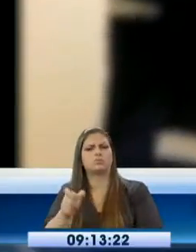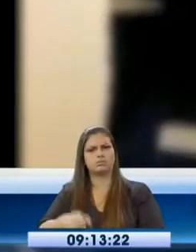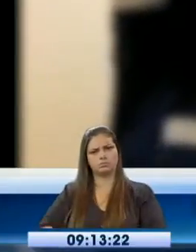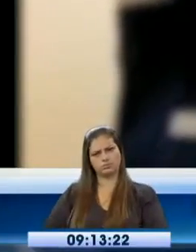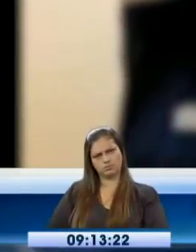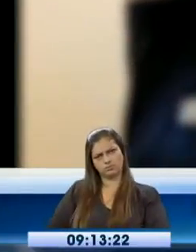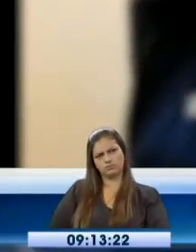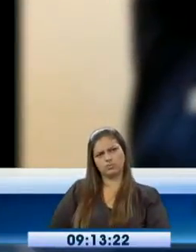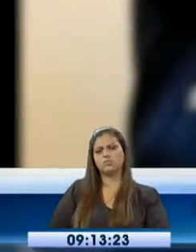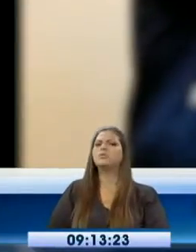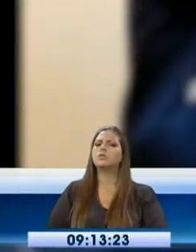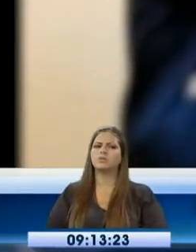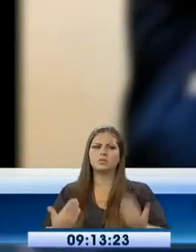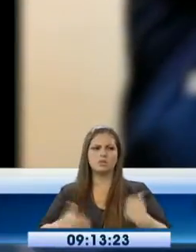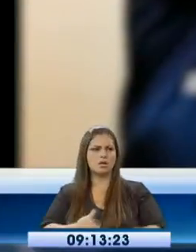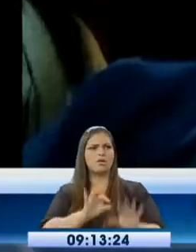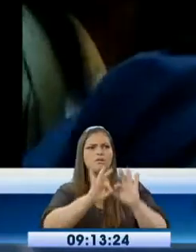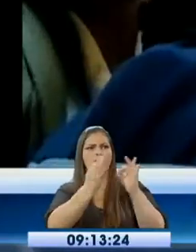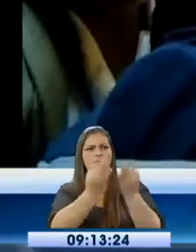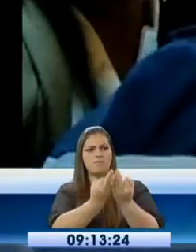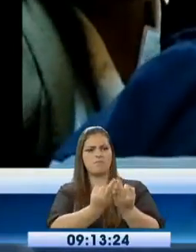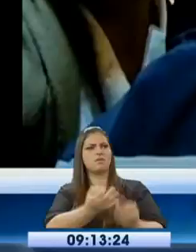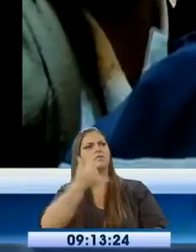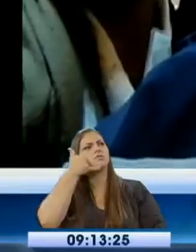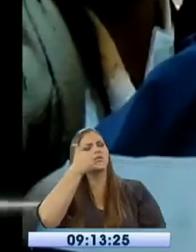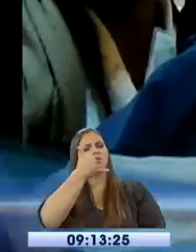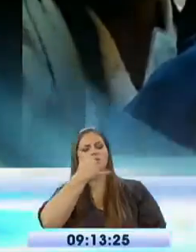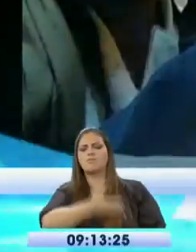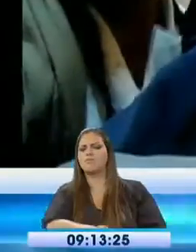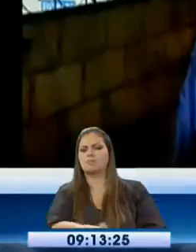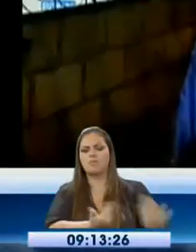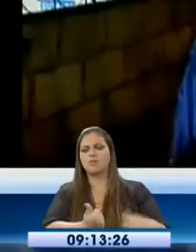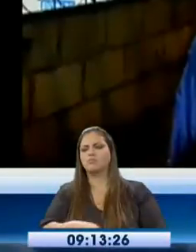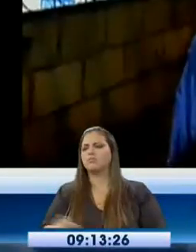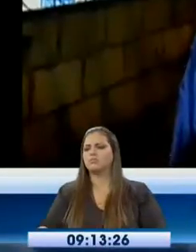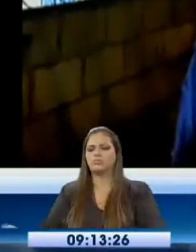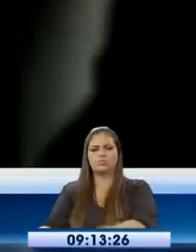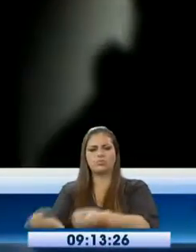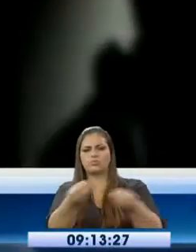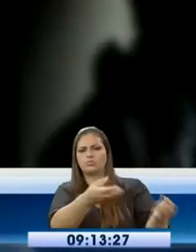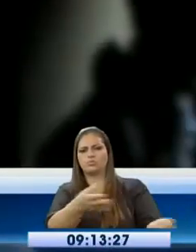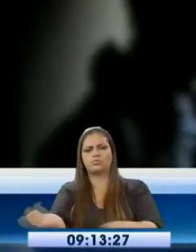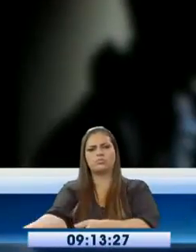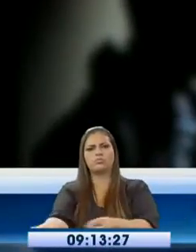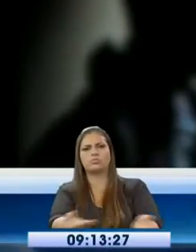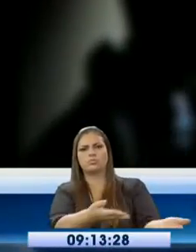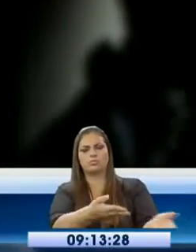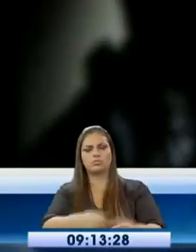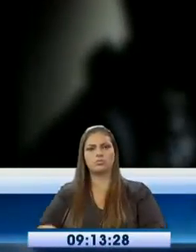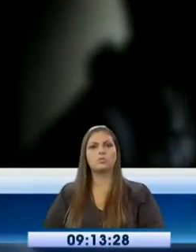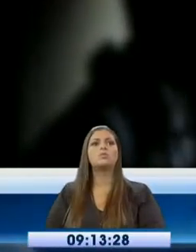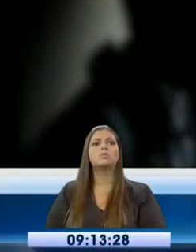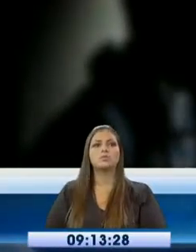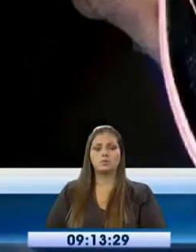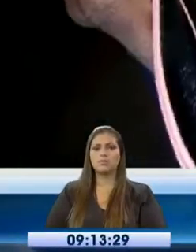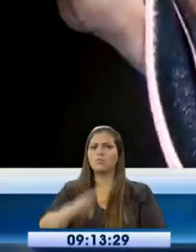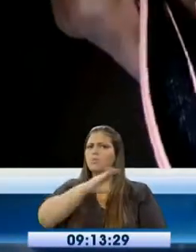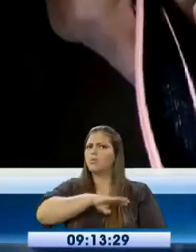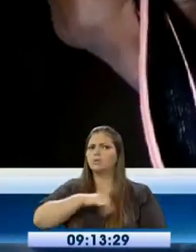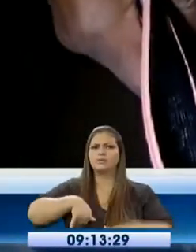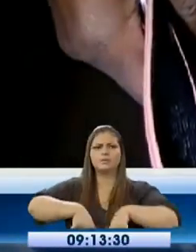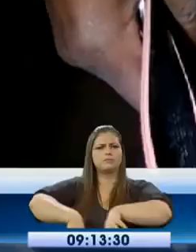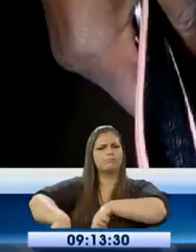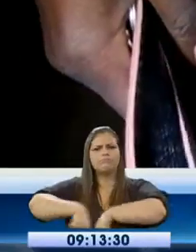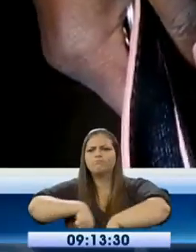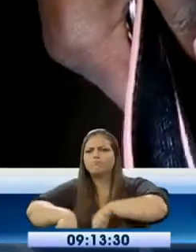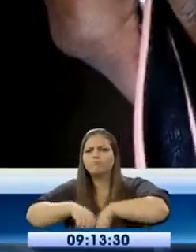sus representantes. Los adolescentes fueron rescatados y entregados a sus representantes legales. La policía continuará con estos operativos que